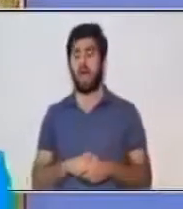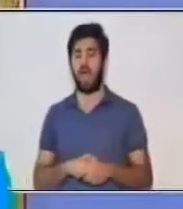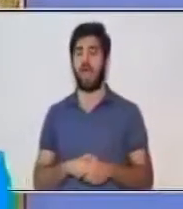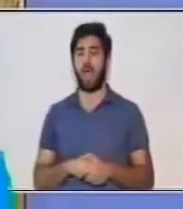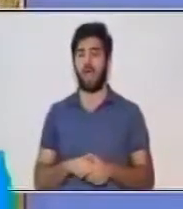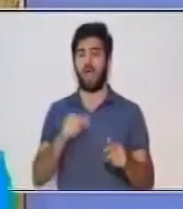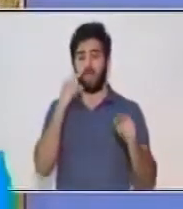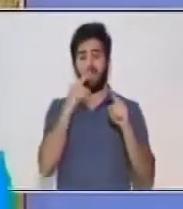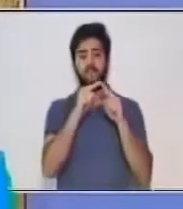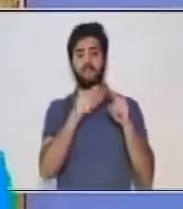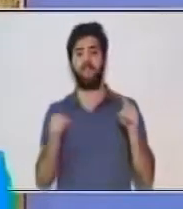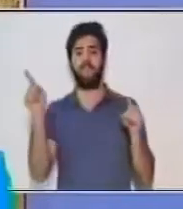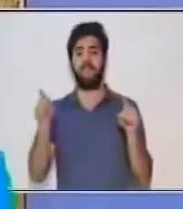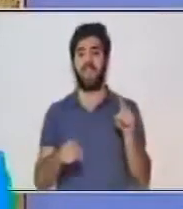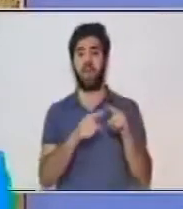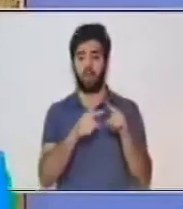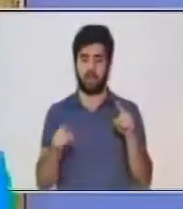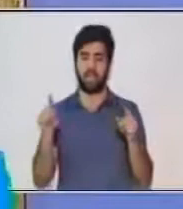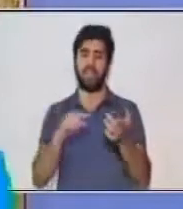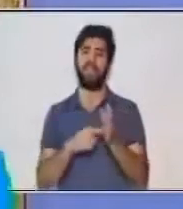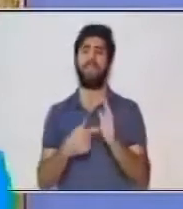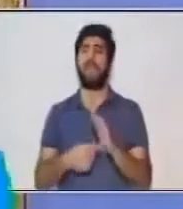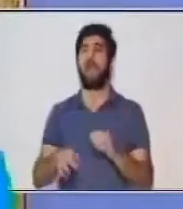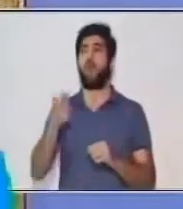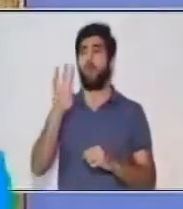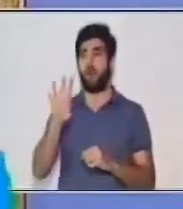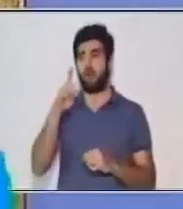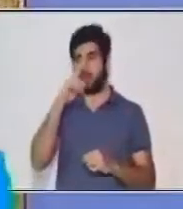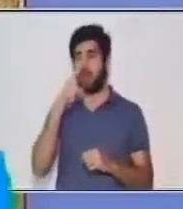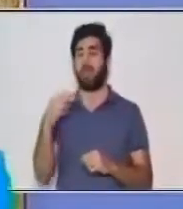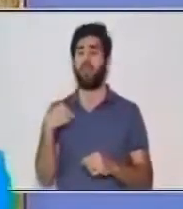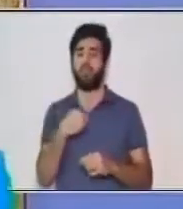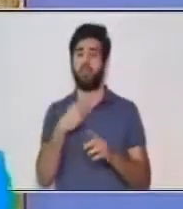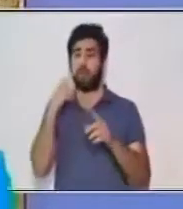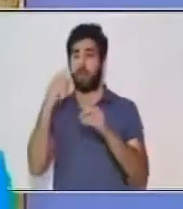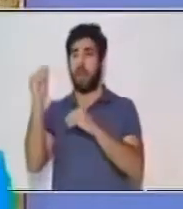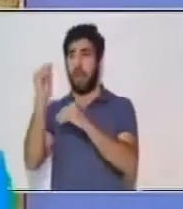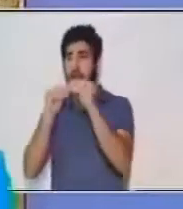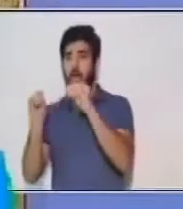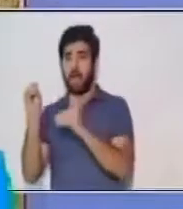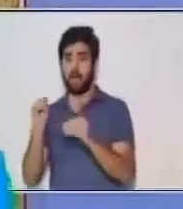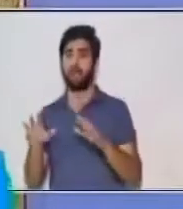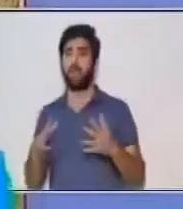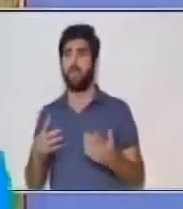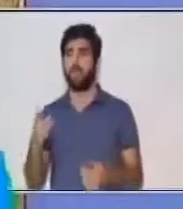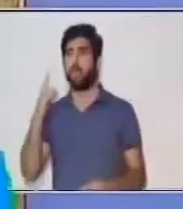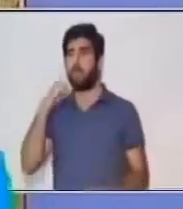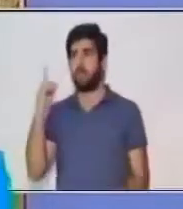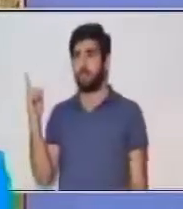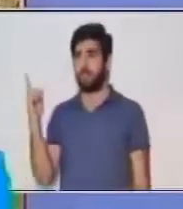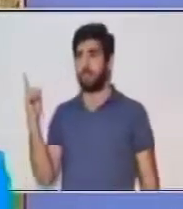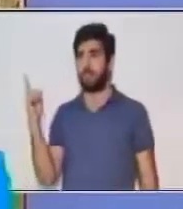al tiempo, que es 4t. Si hacemos la sustitución, nos va a quedar esta ecuación.